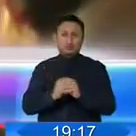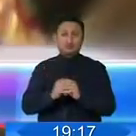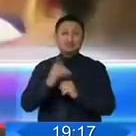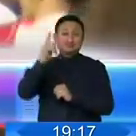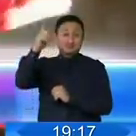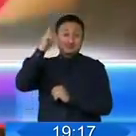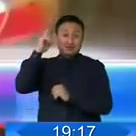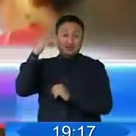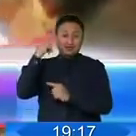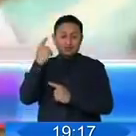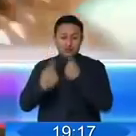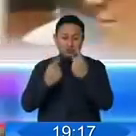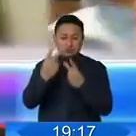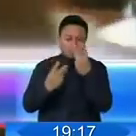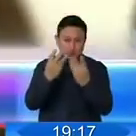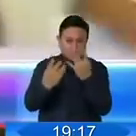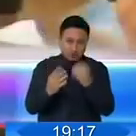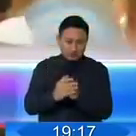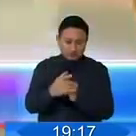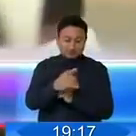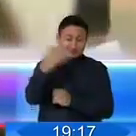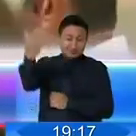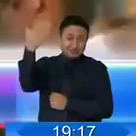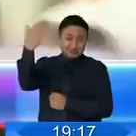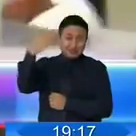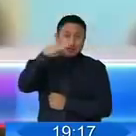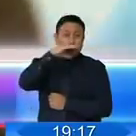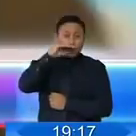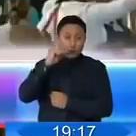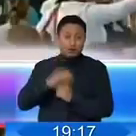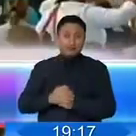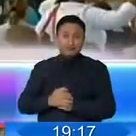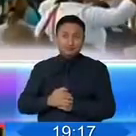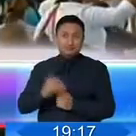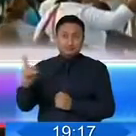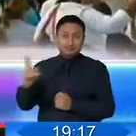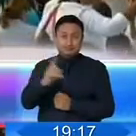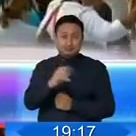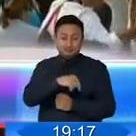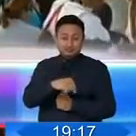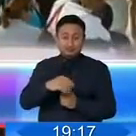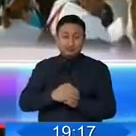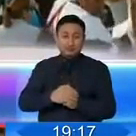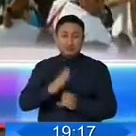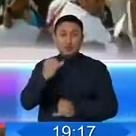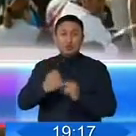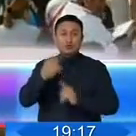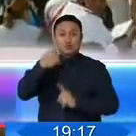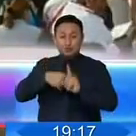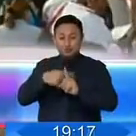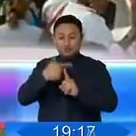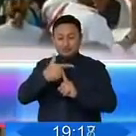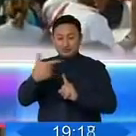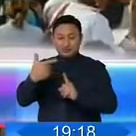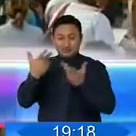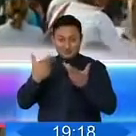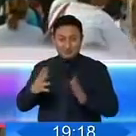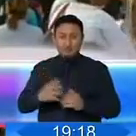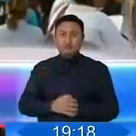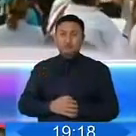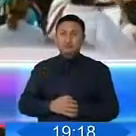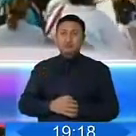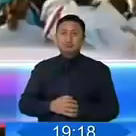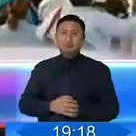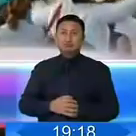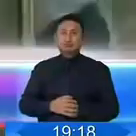líderes políticos, entre ellos el alcalde de la ciudad, Jaime Nebot, infaltable, el cual cumple sus últimos meses en el sillón de Olmedo. Y